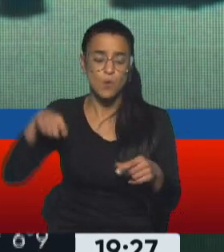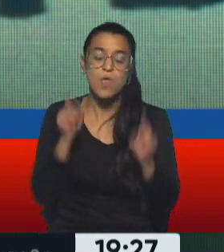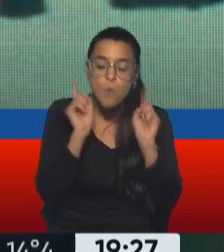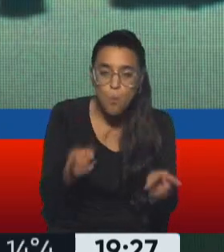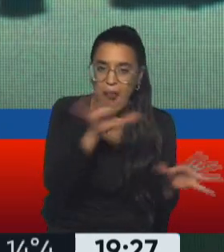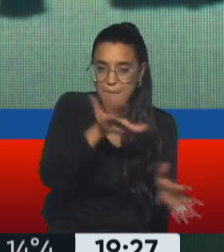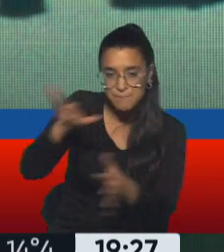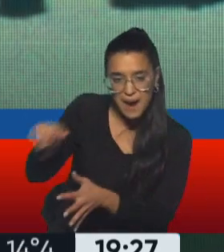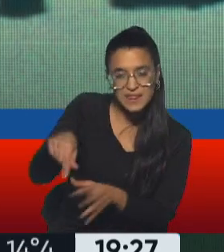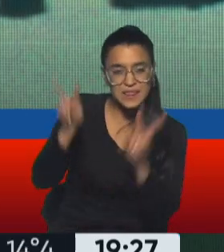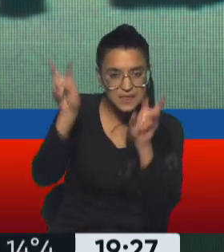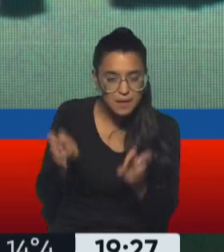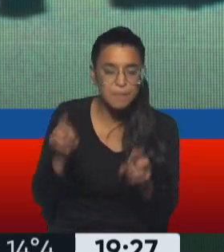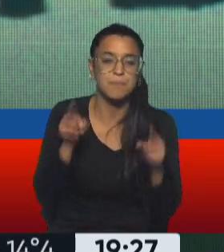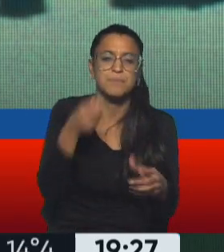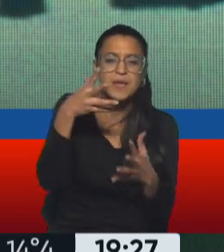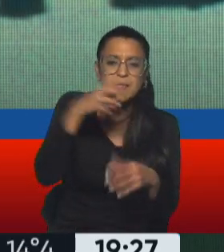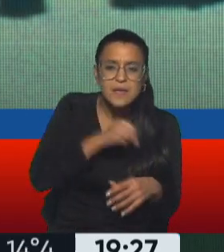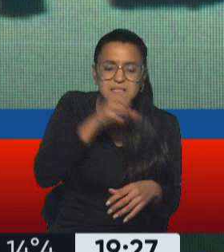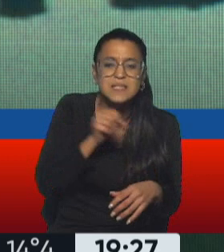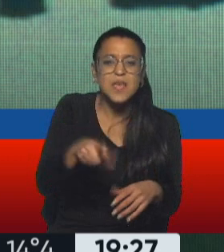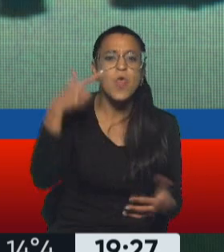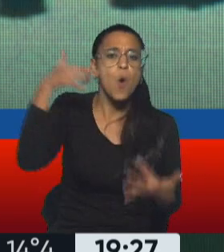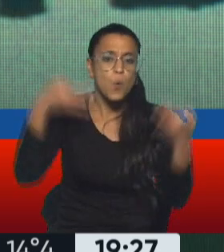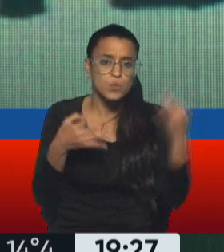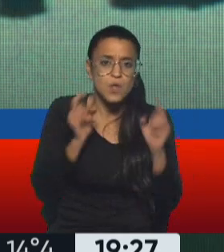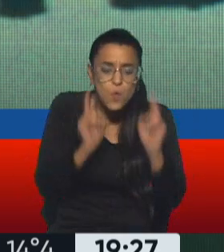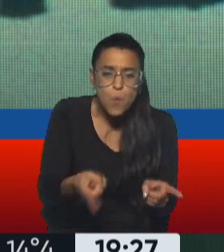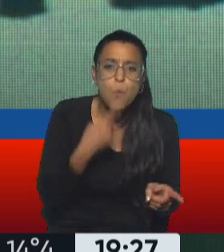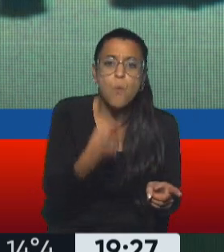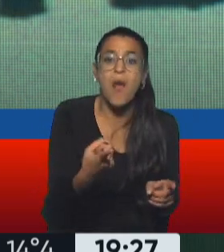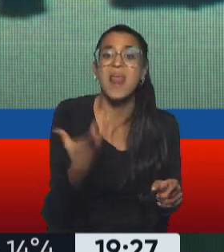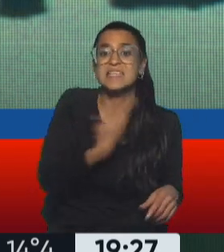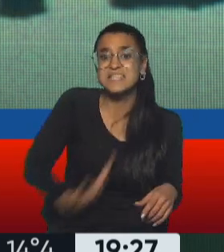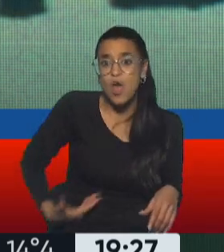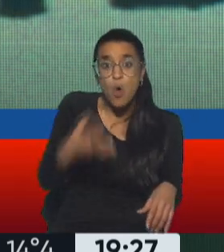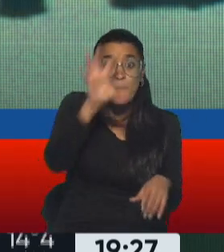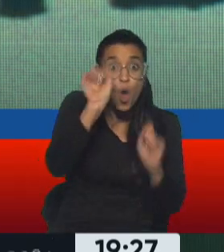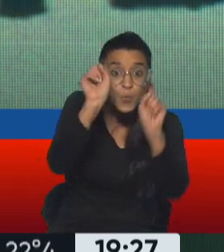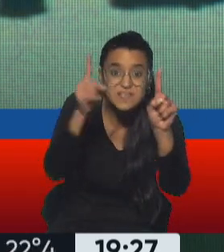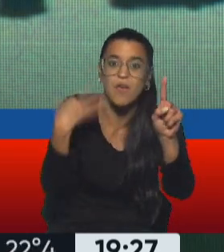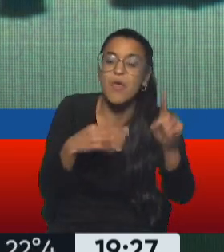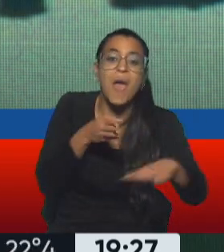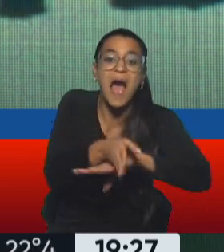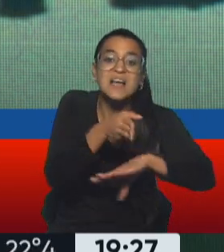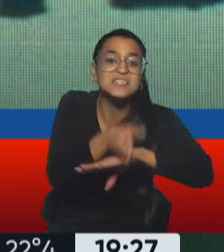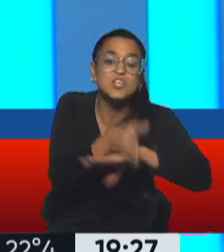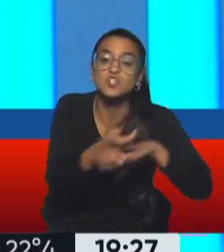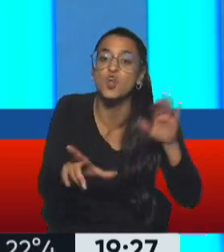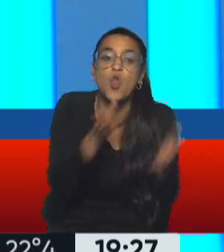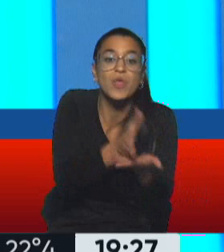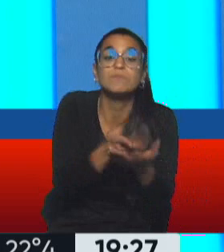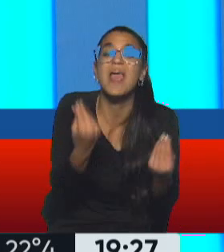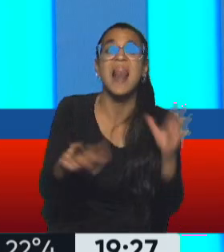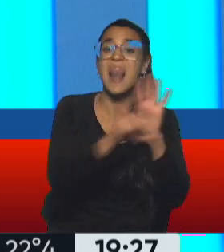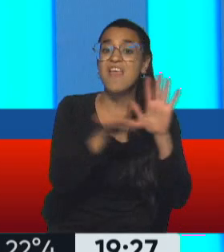caso particular, más allá de las resistencias de la justicia, el Estado provincial tiene que garantizar el acceso a este derecho. Sí, porque la ley es